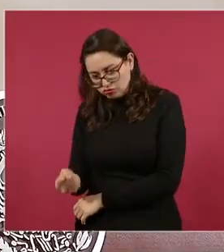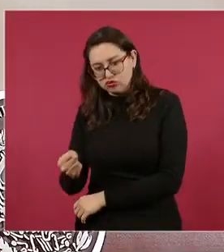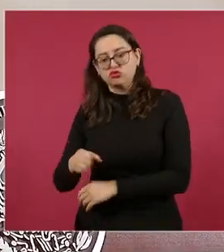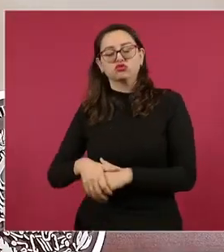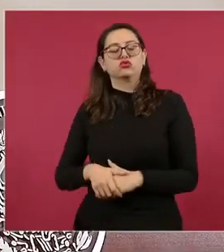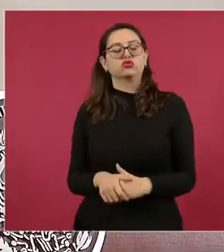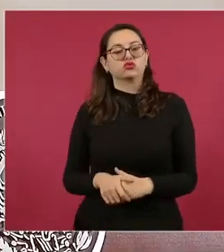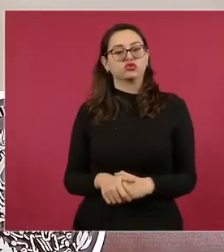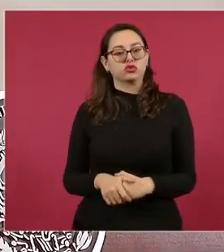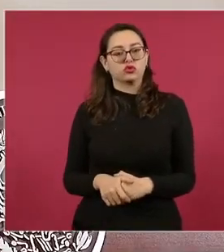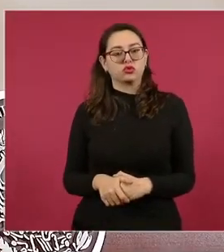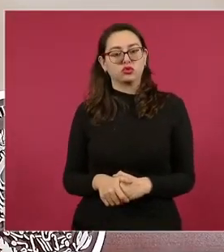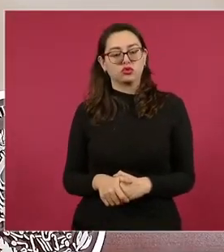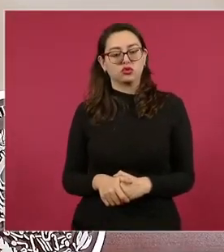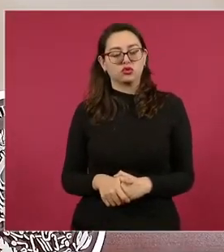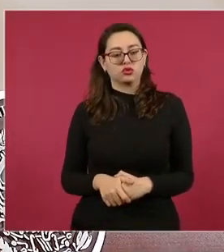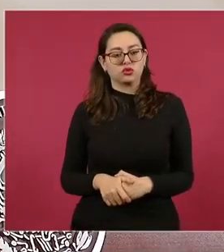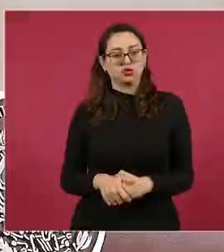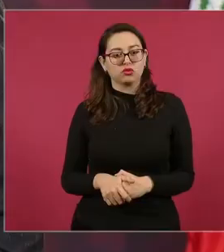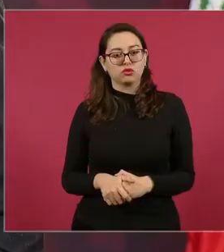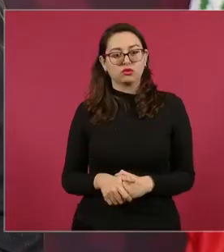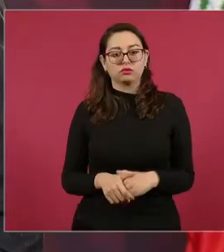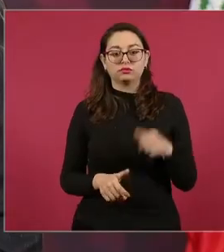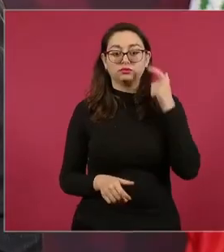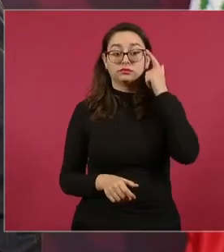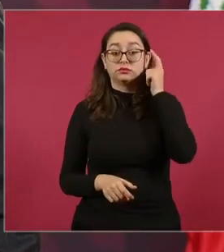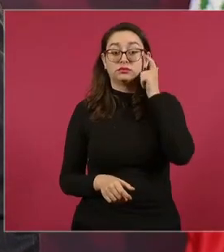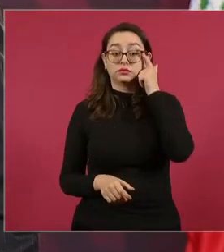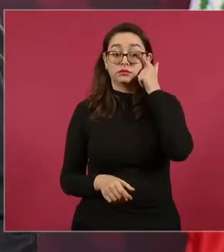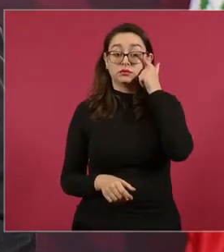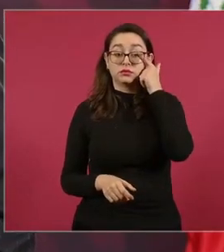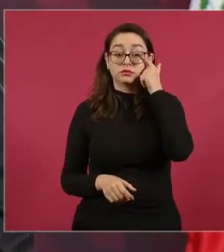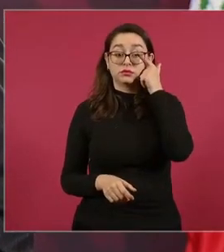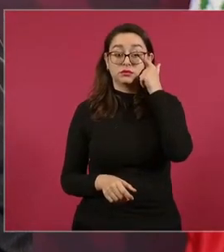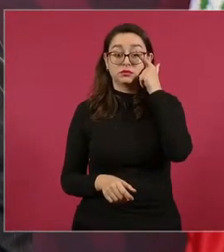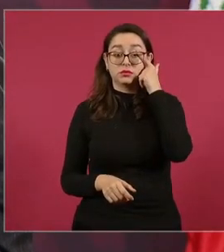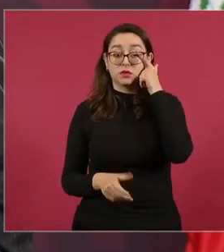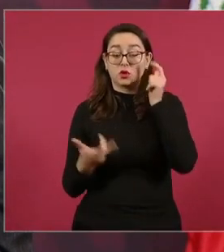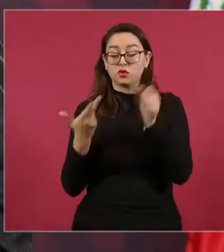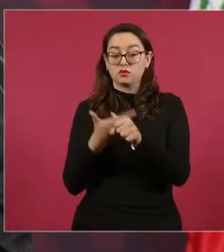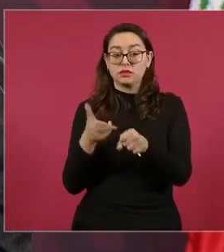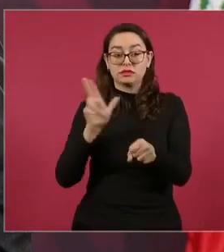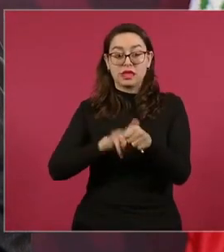Contratos para rentar ambulancias,